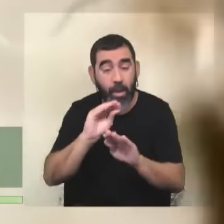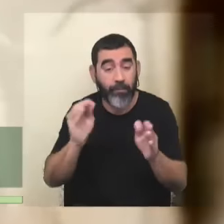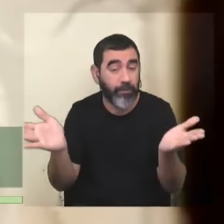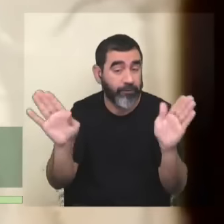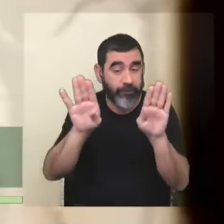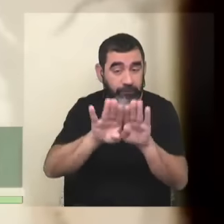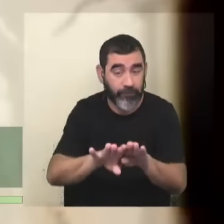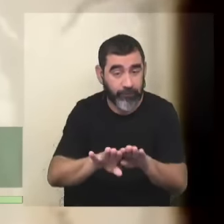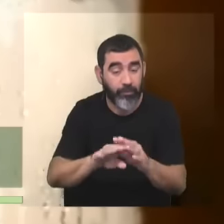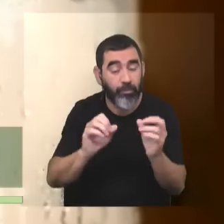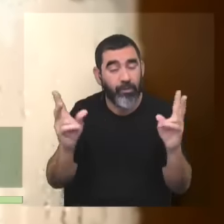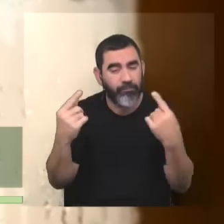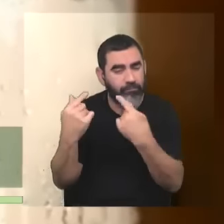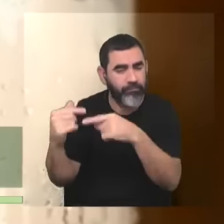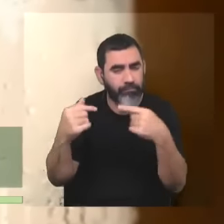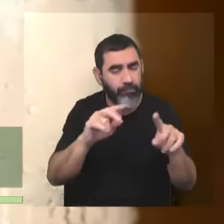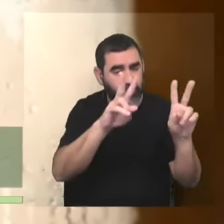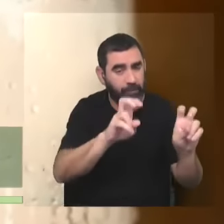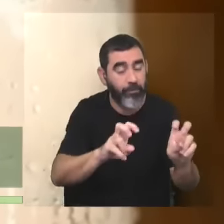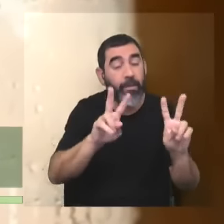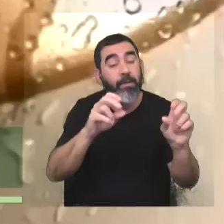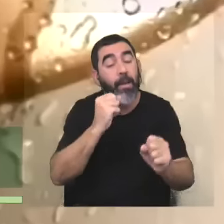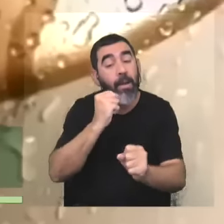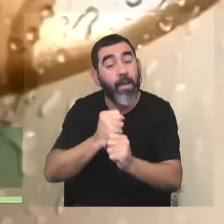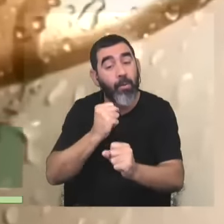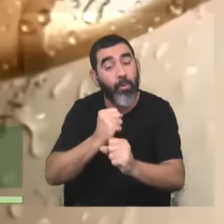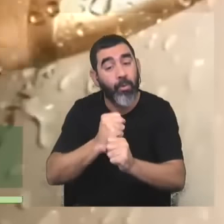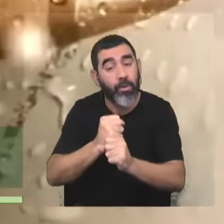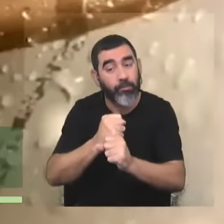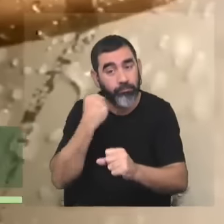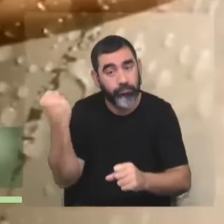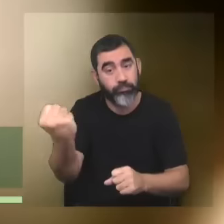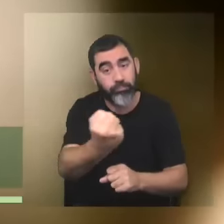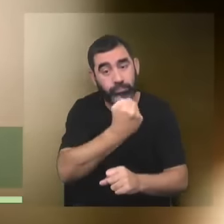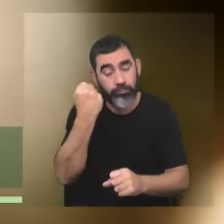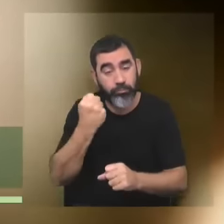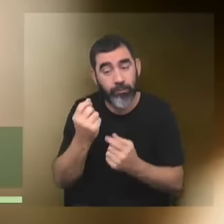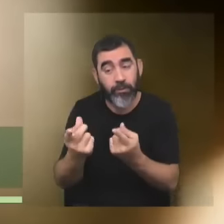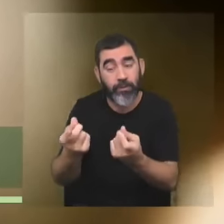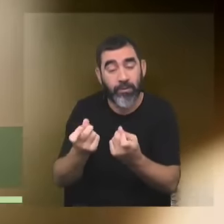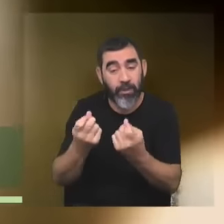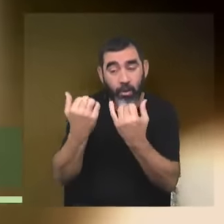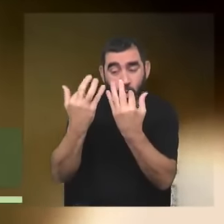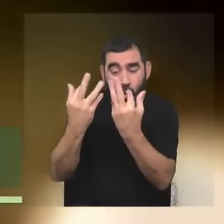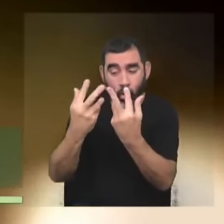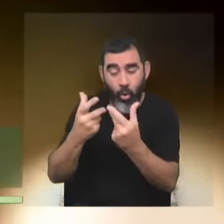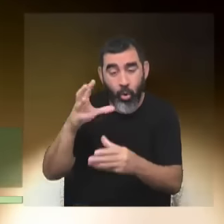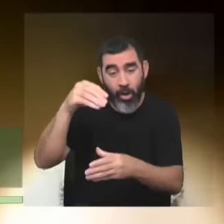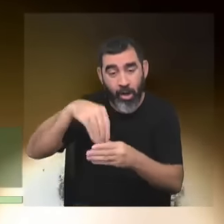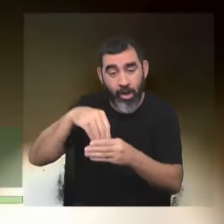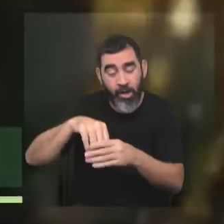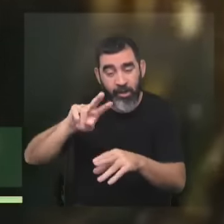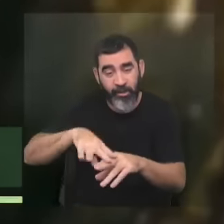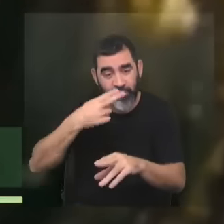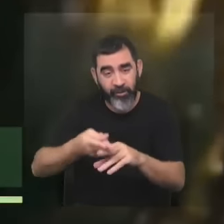cierre porque habían temas diferentes el tema laboral era un tema de Mucho peso y que requería una reorganización interna de la